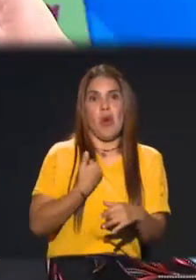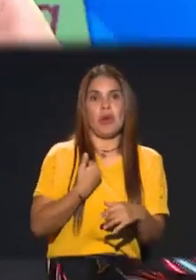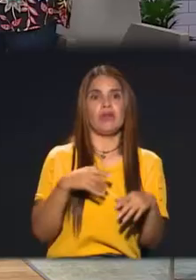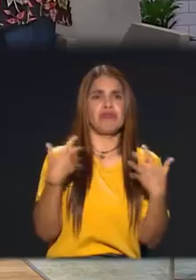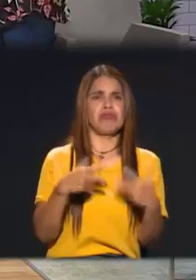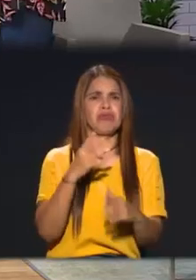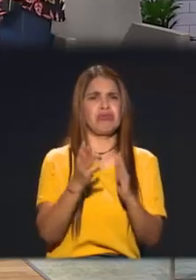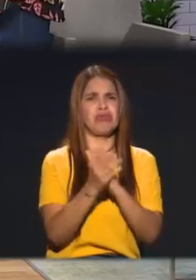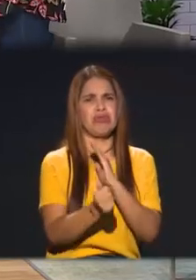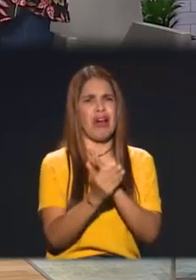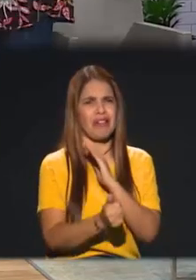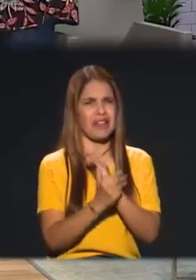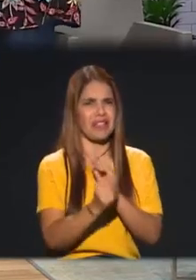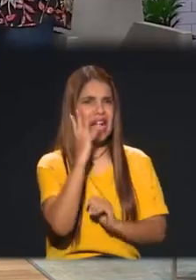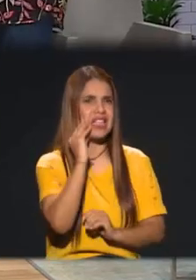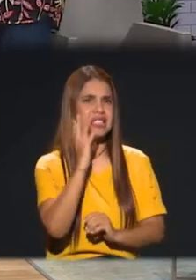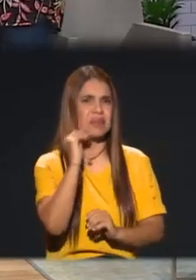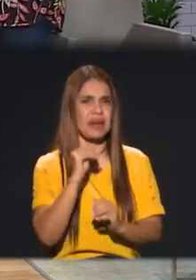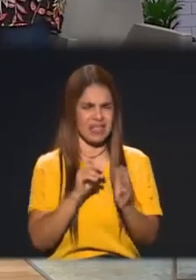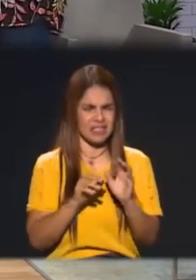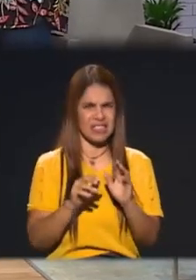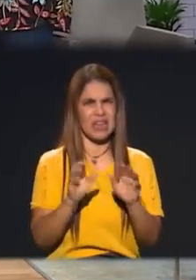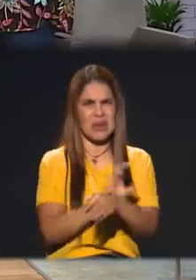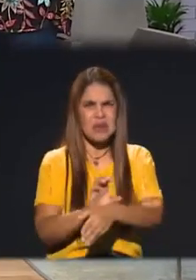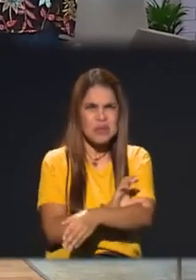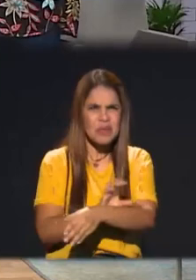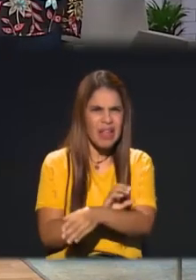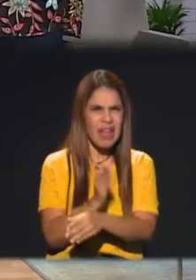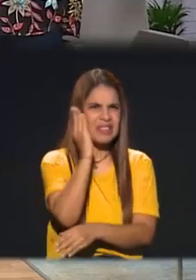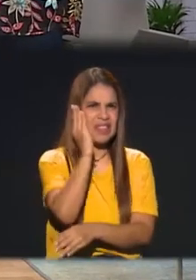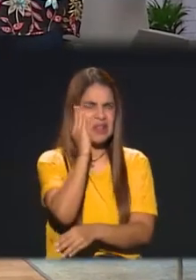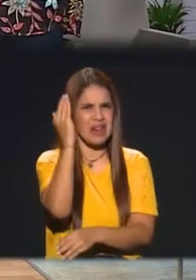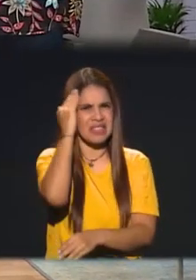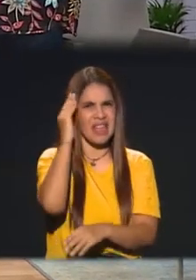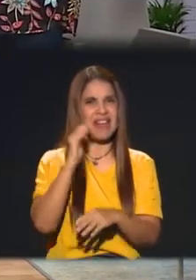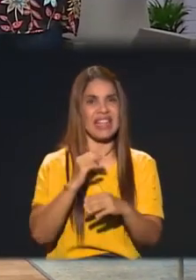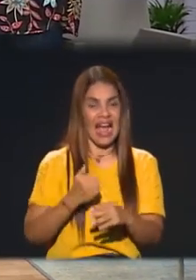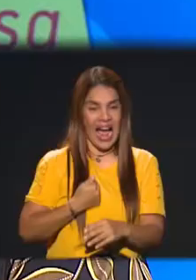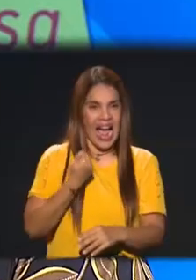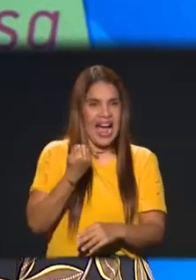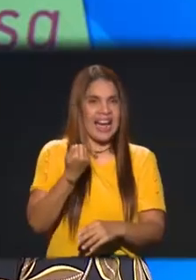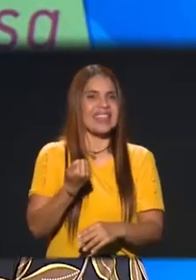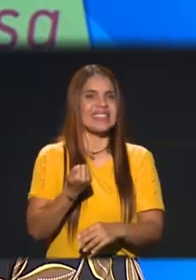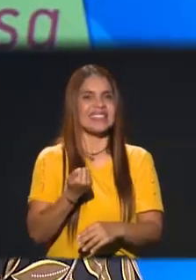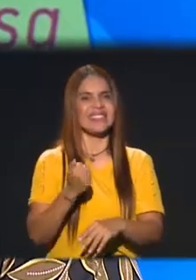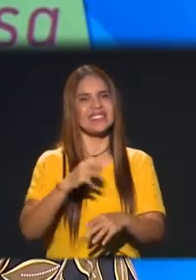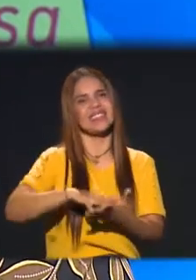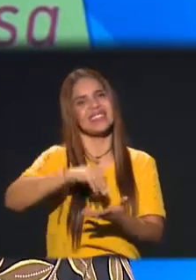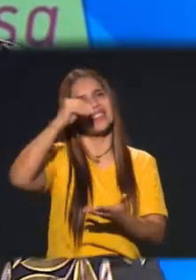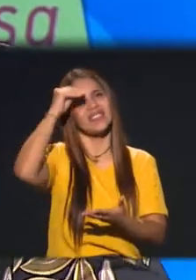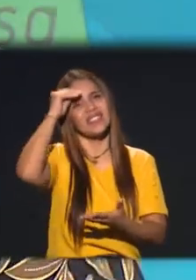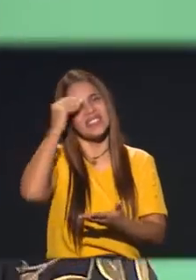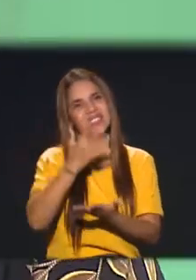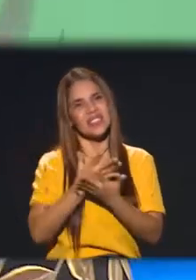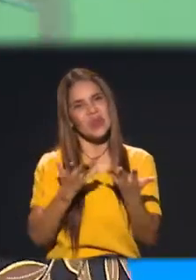uso de los celulares y de las tecnologías. Eso es real. Entonces aprovechemos el espacio nosotros de aprender y